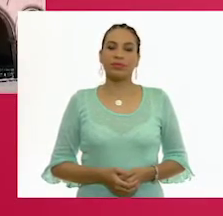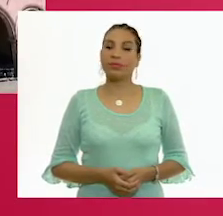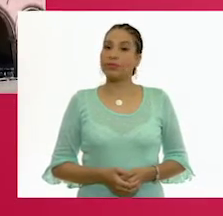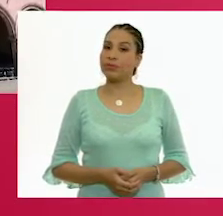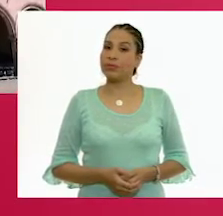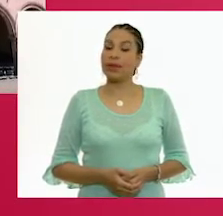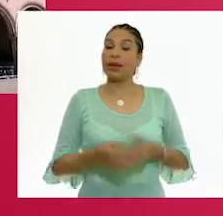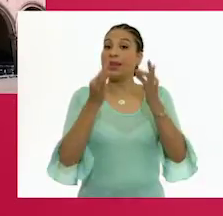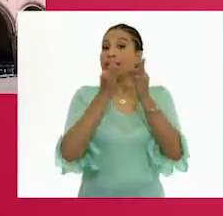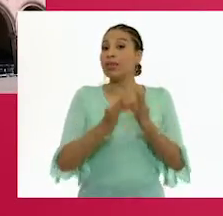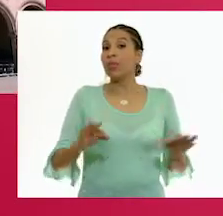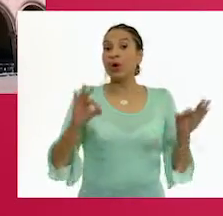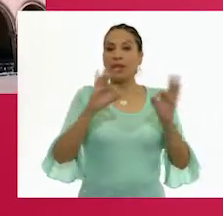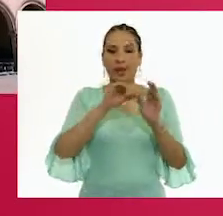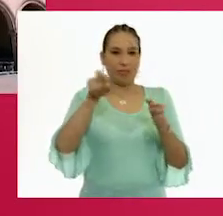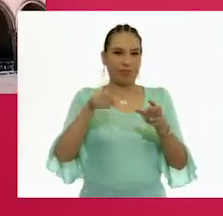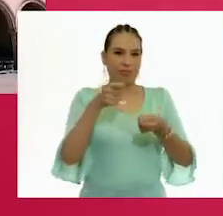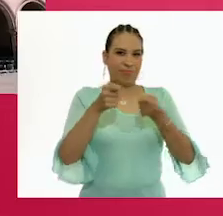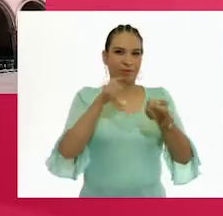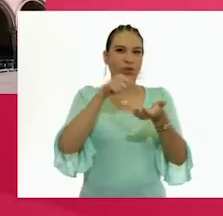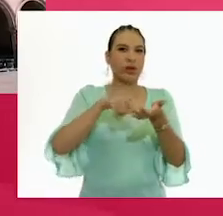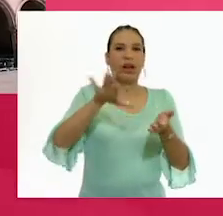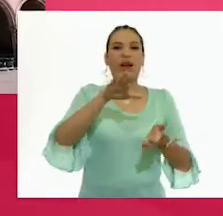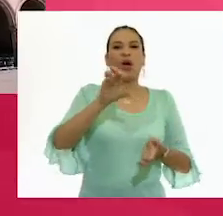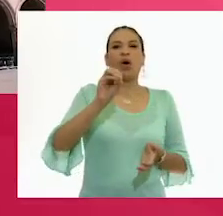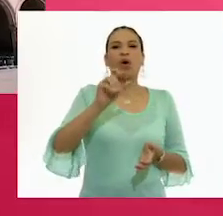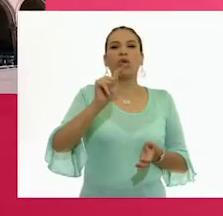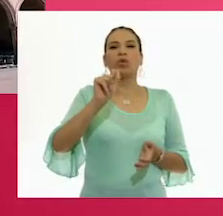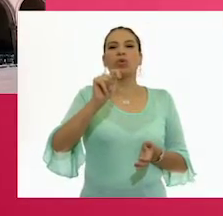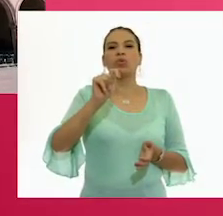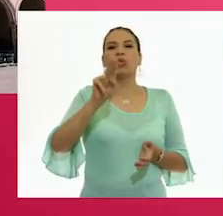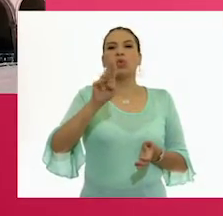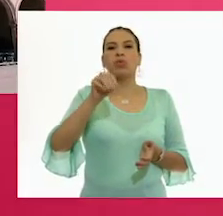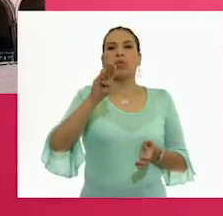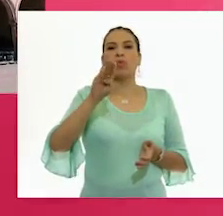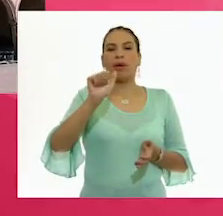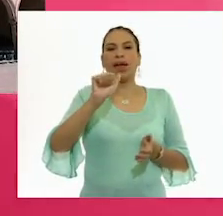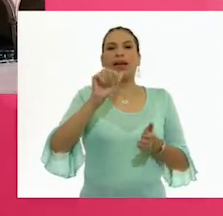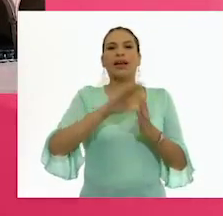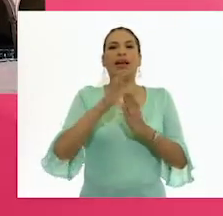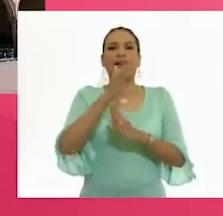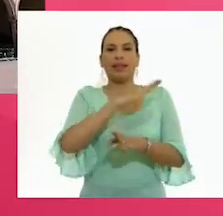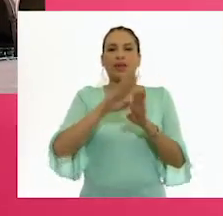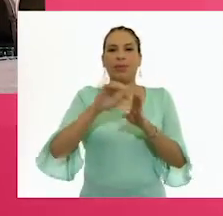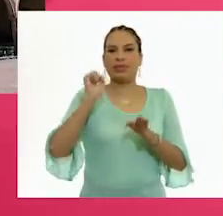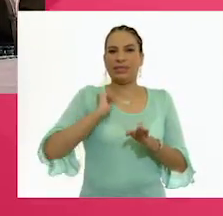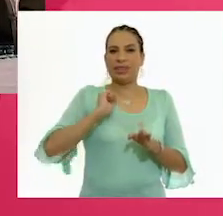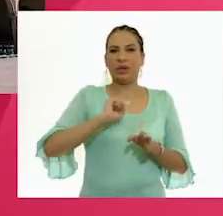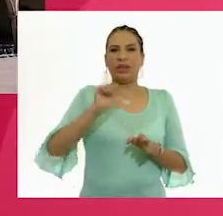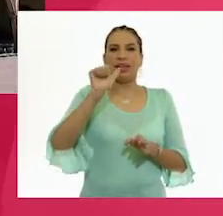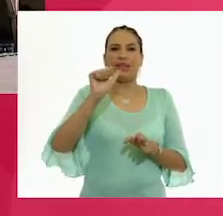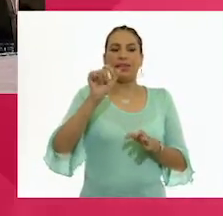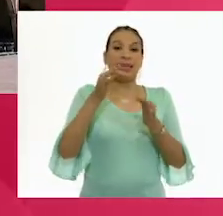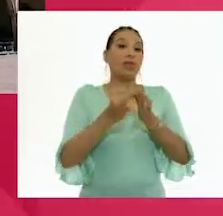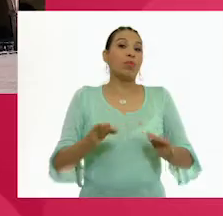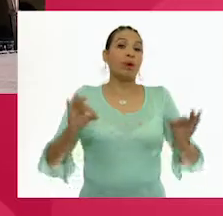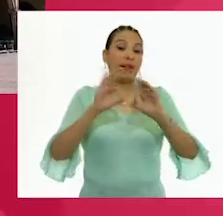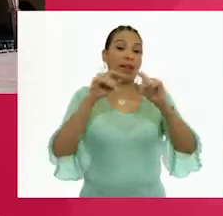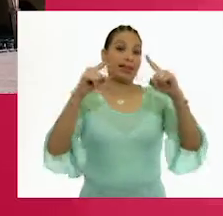Por su importancia estratégica, en Otumba se construyó en la primera mitad del siglo XVI un importante